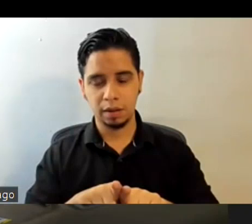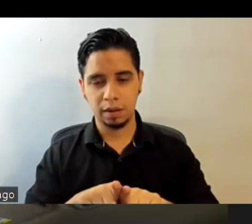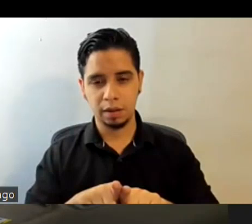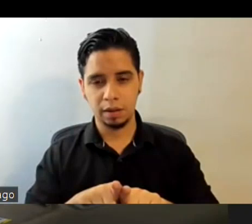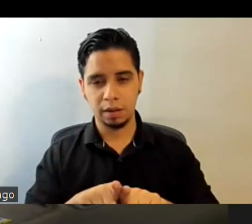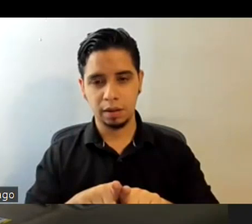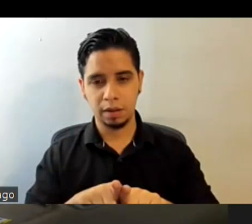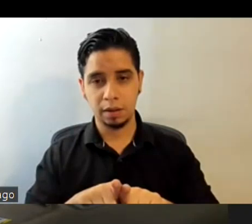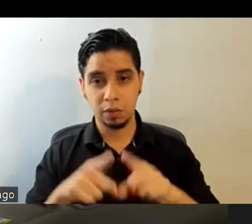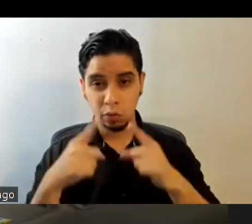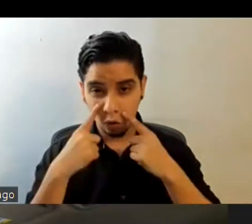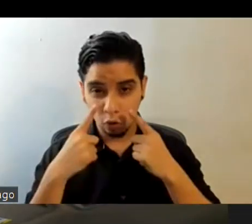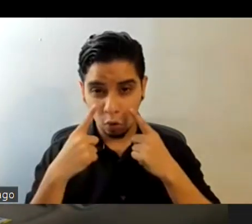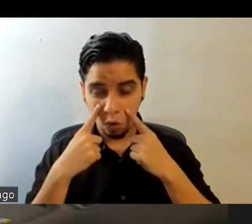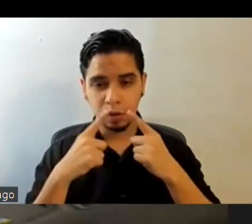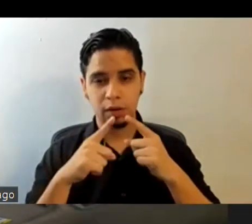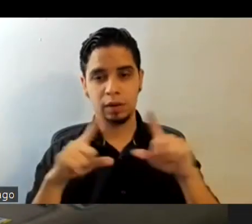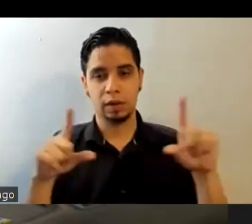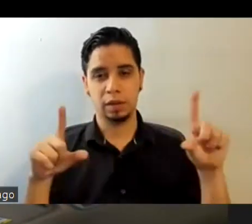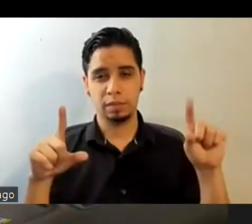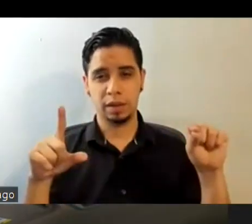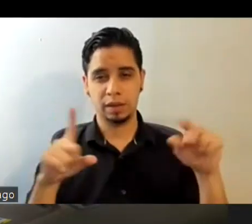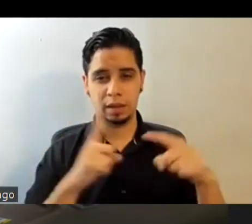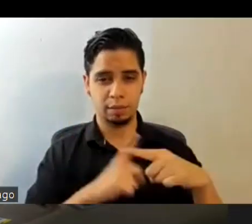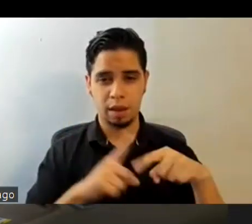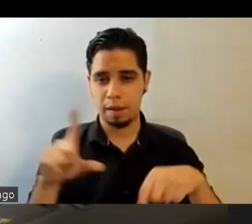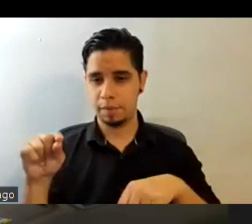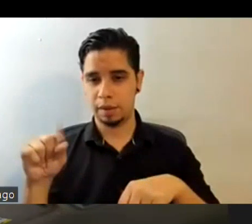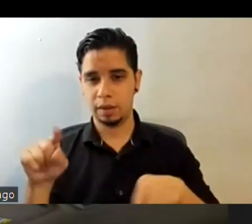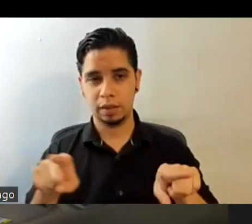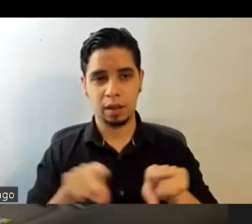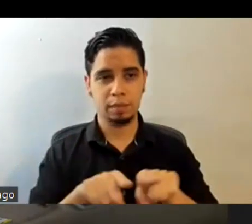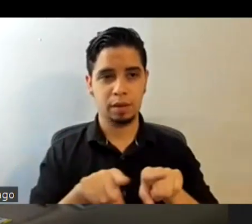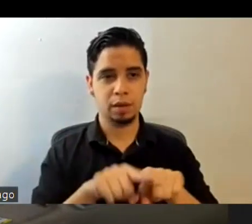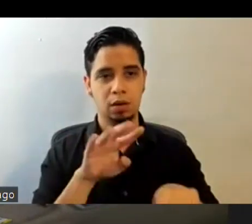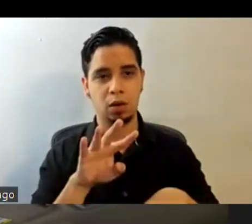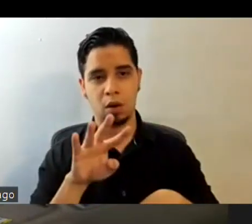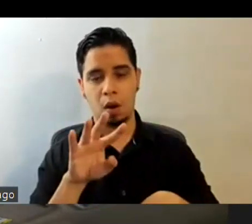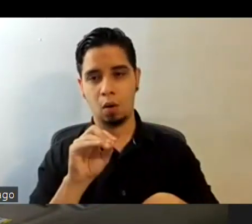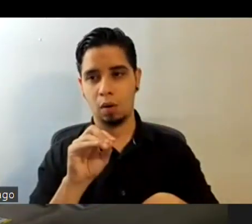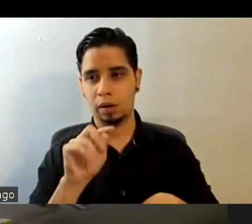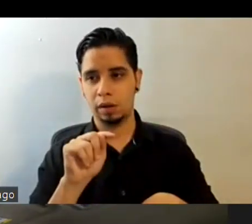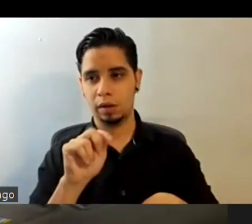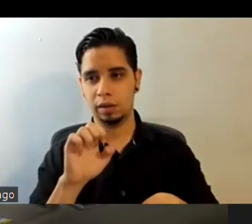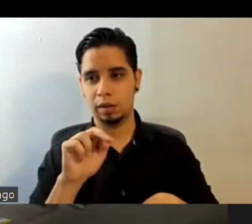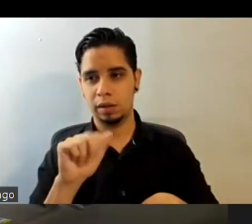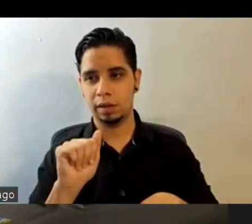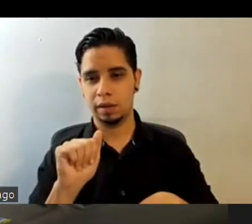2 ojitos y 20 más 20 es cuarentena, de 40. Mira para allá. Ay, Dios Esa-